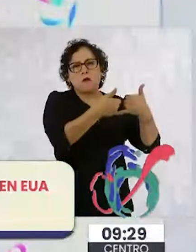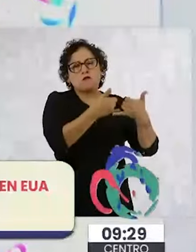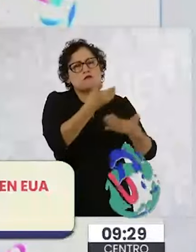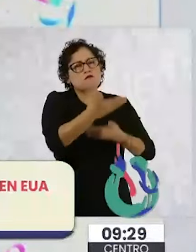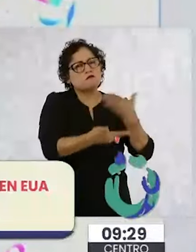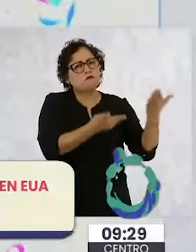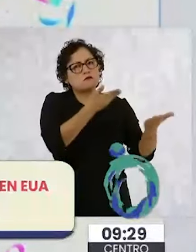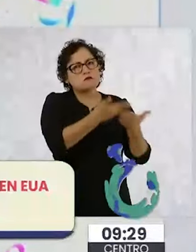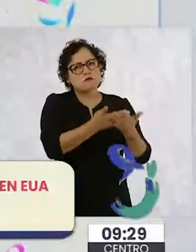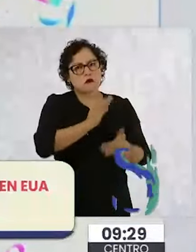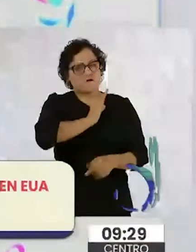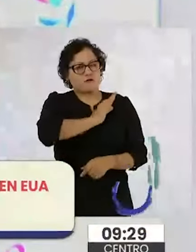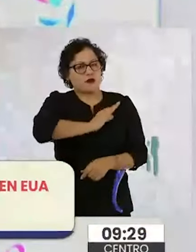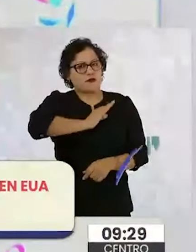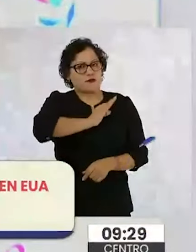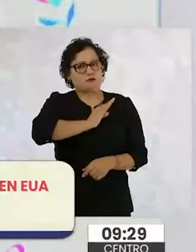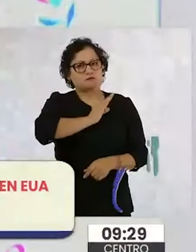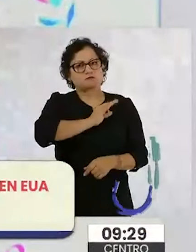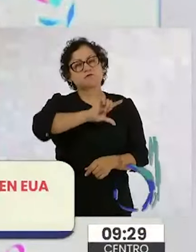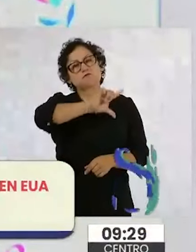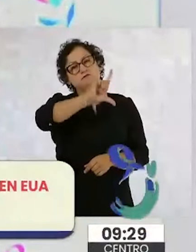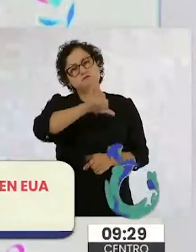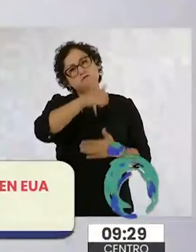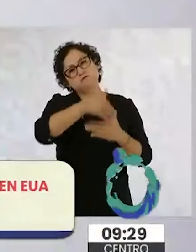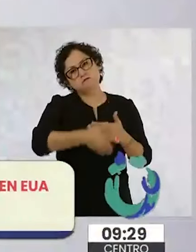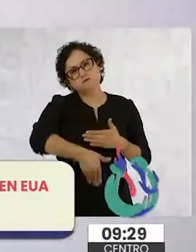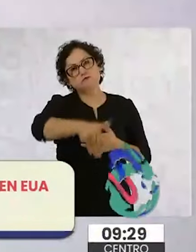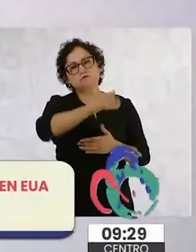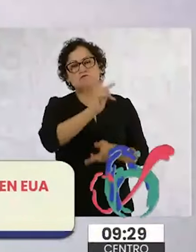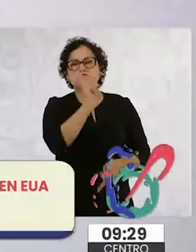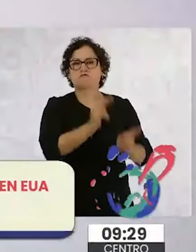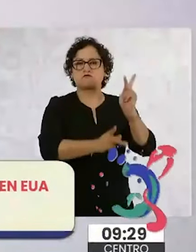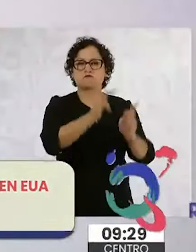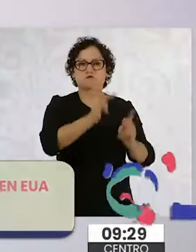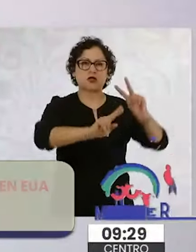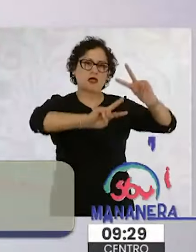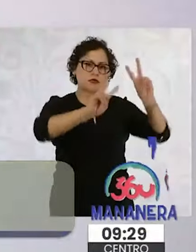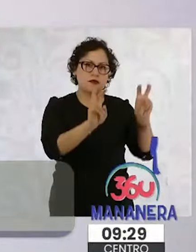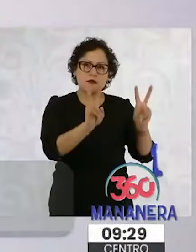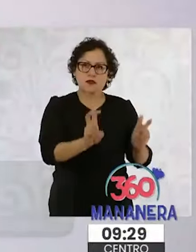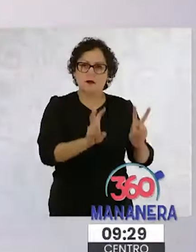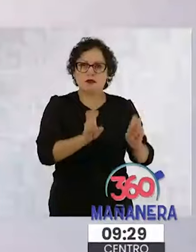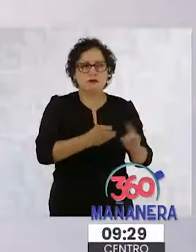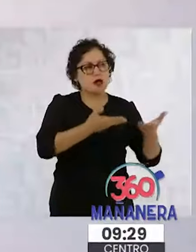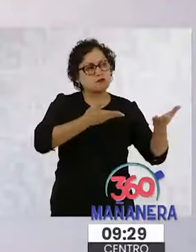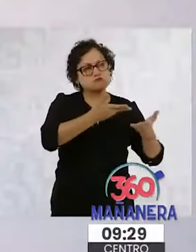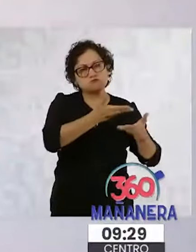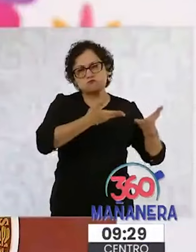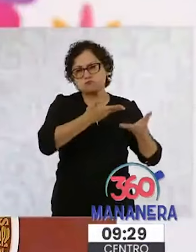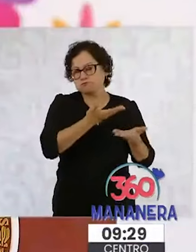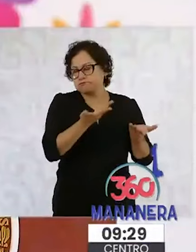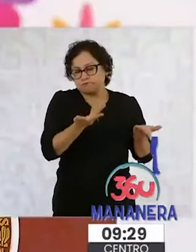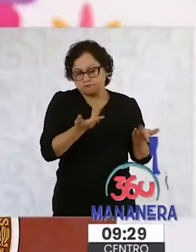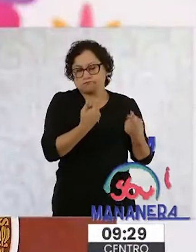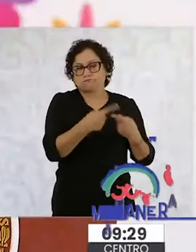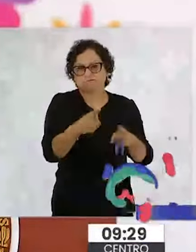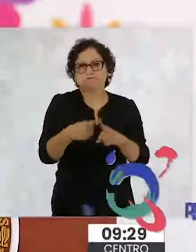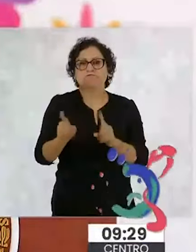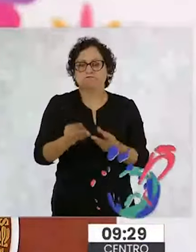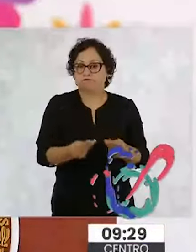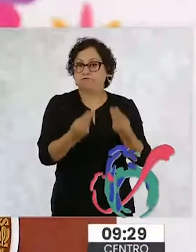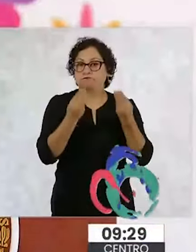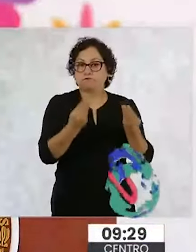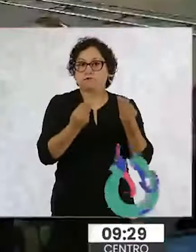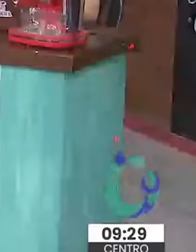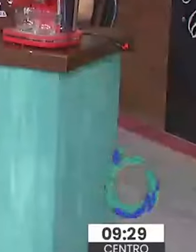felicitación y ya habrá momento pues para platicar todos los temas de la agenda bilateral que son pues